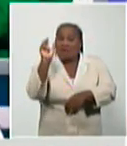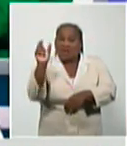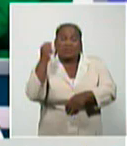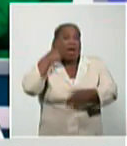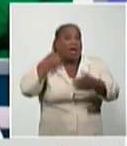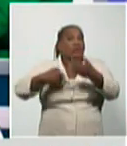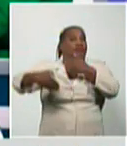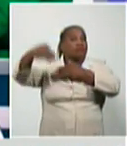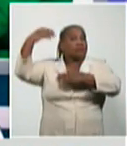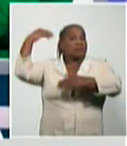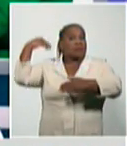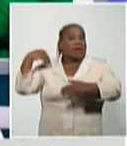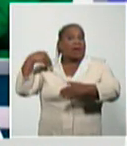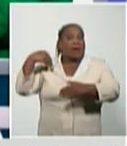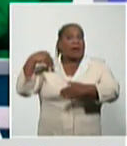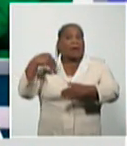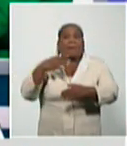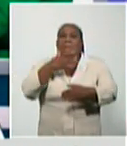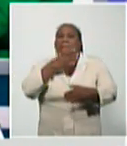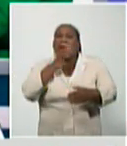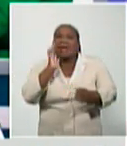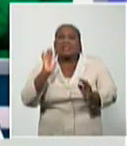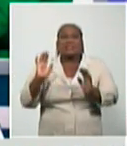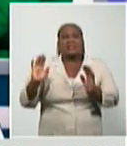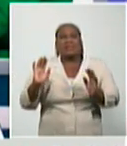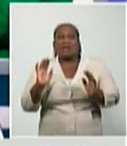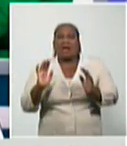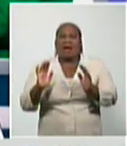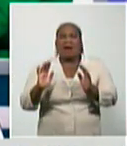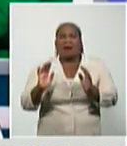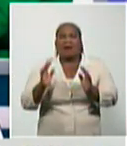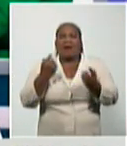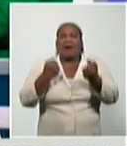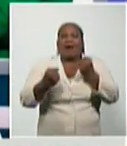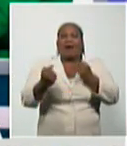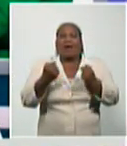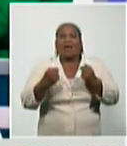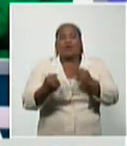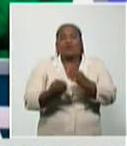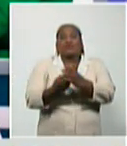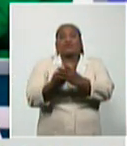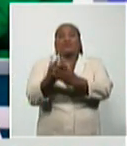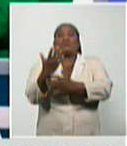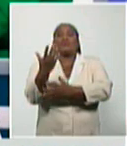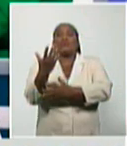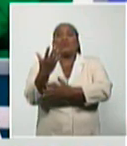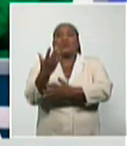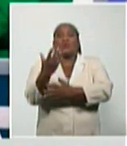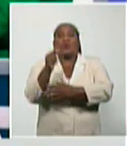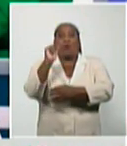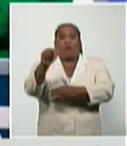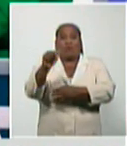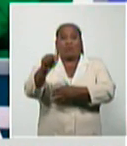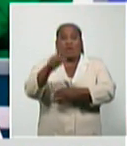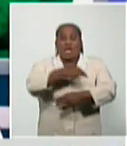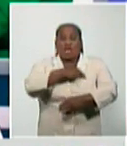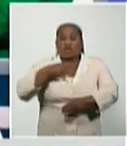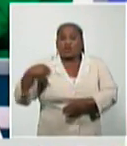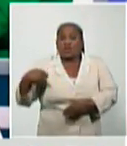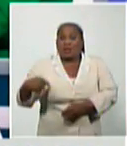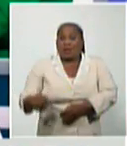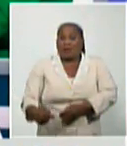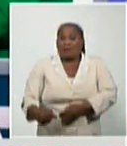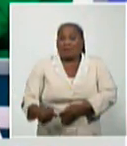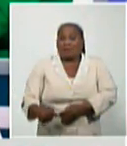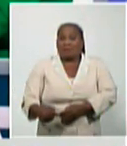nos parecía como algo distante, algo que había aparecido en Wuhan, en China.